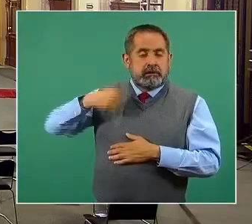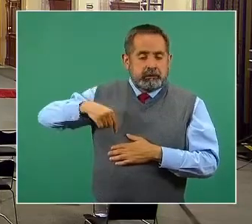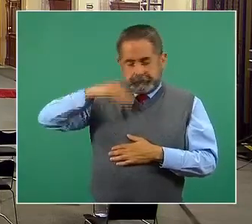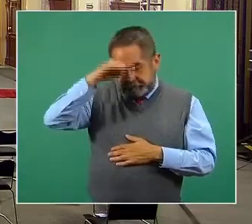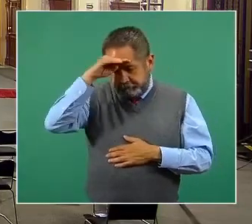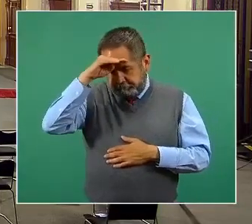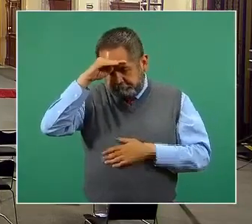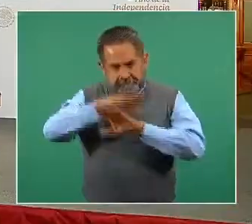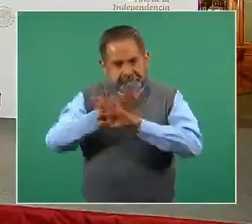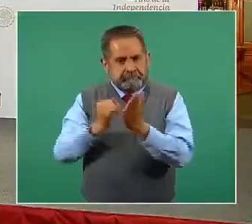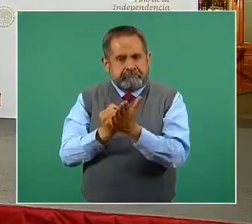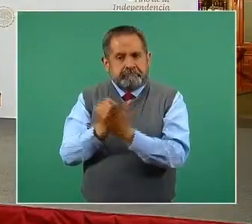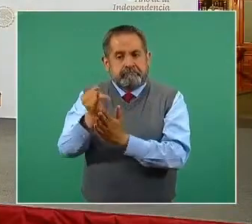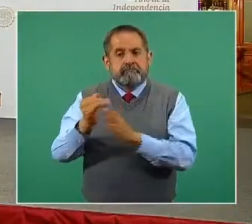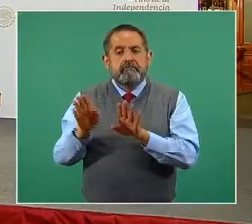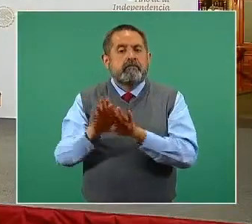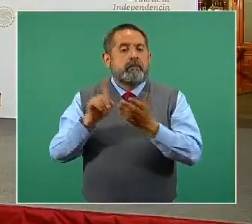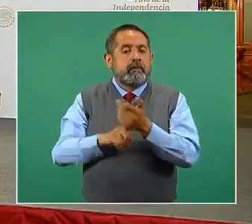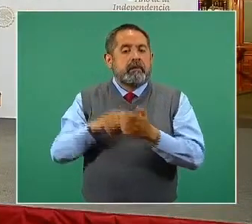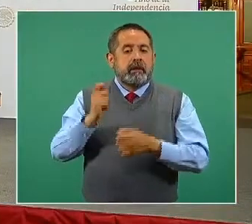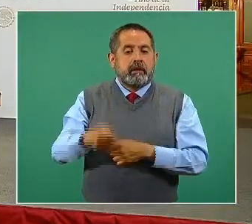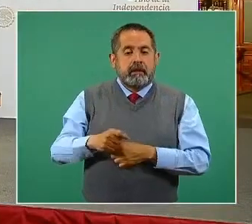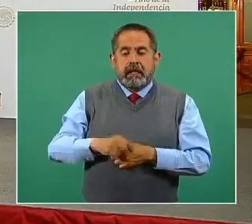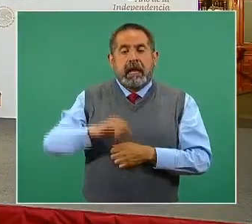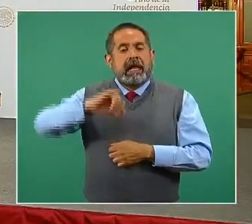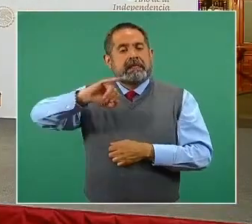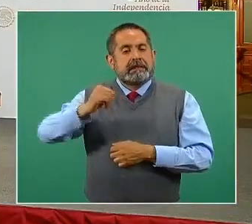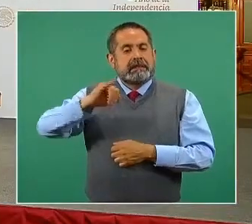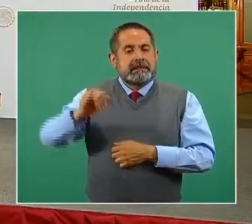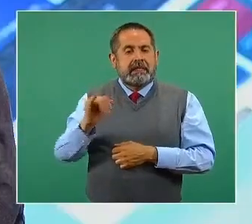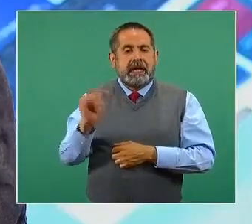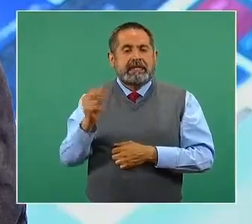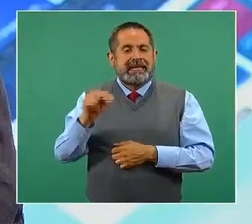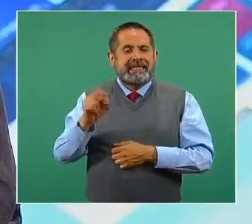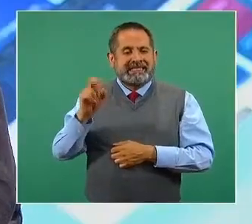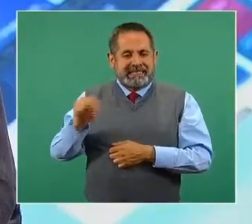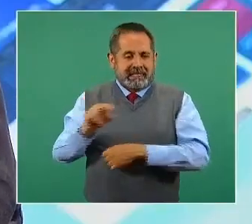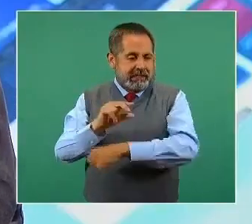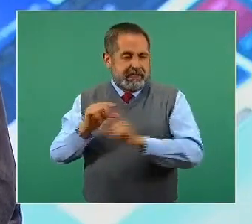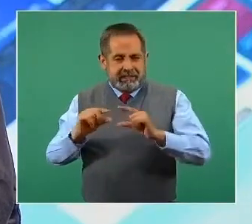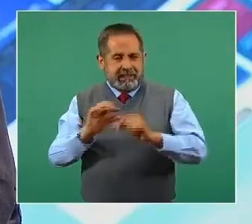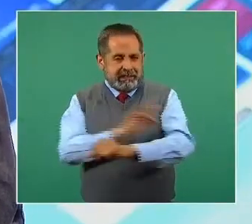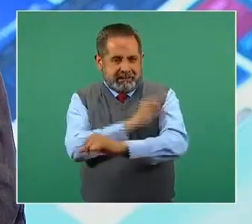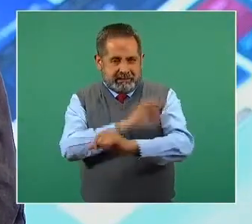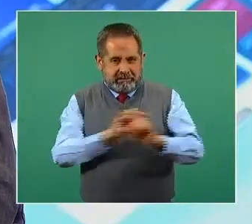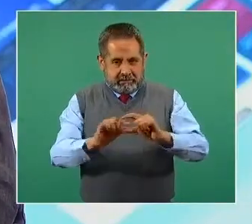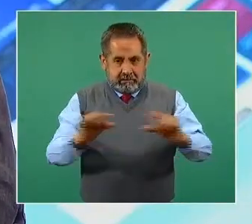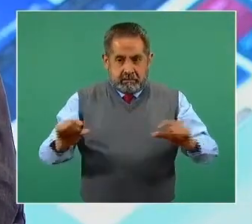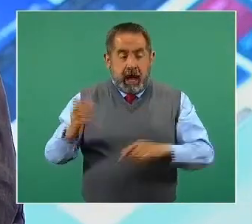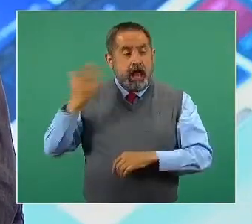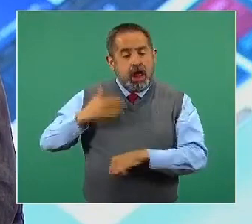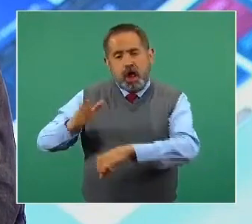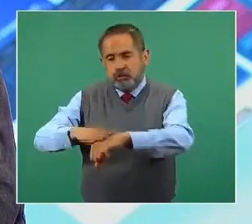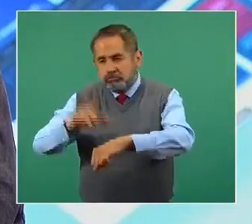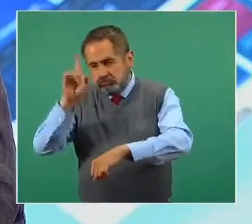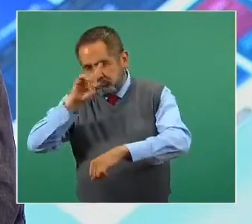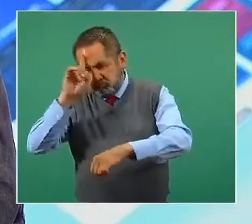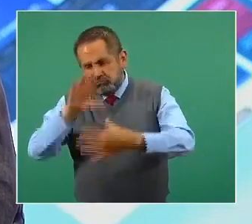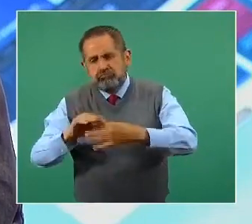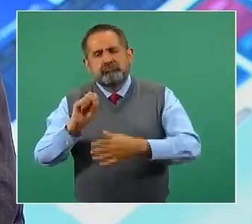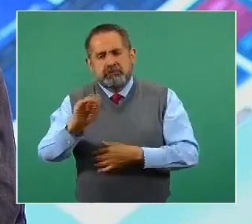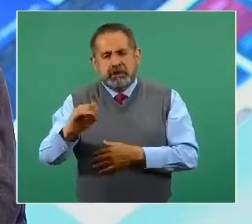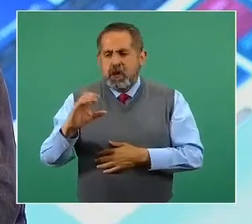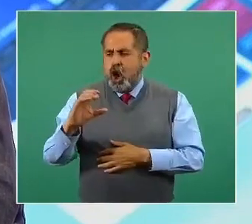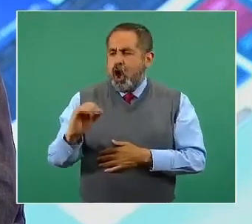nueva resolución sobre la vacuna de Janssen. Fue recomendada su autorización por parte